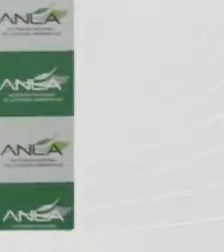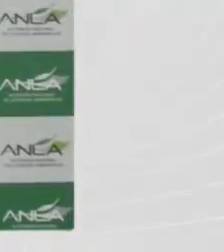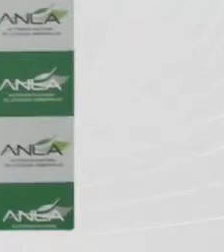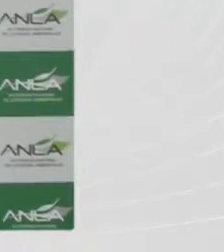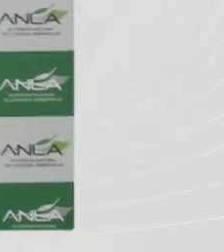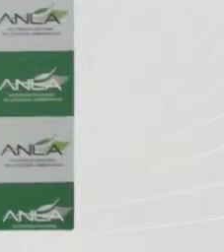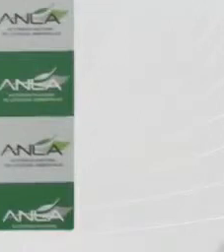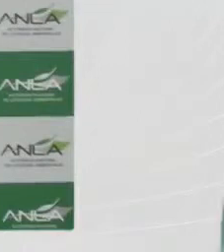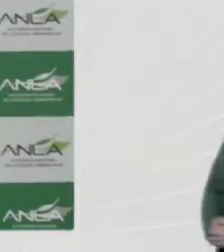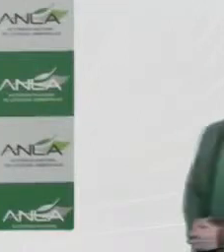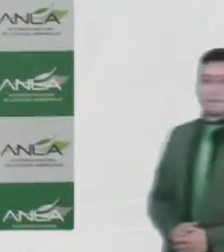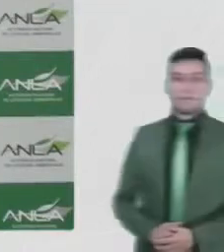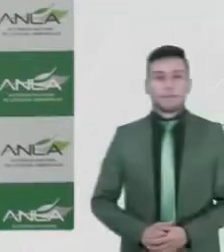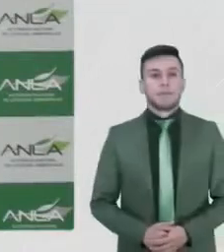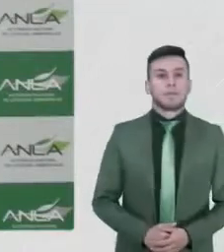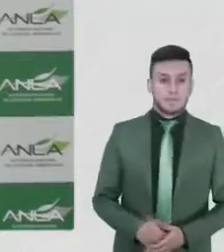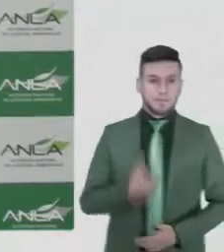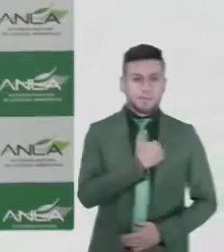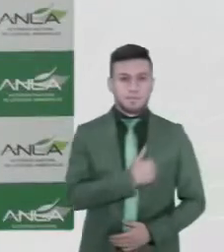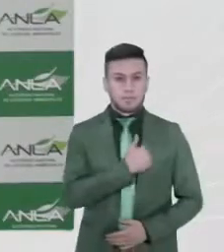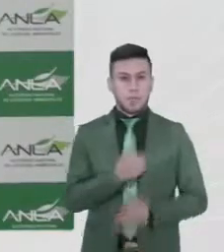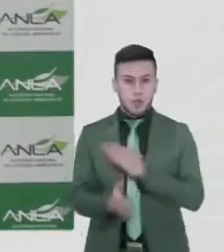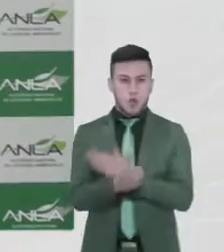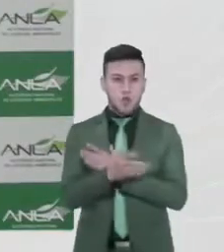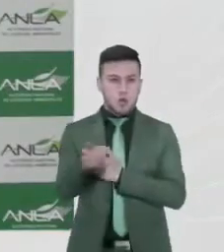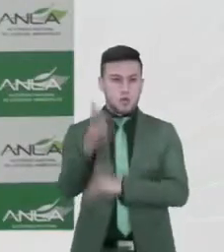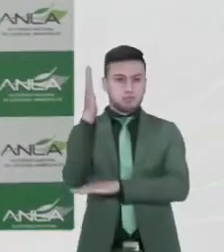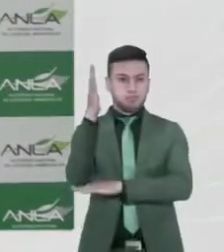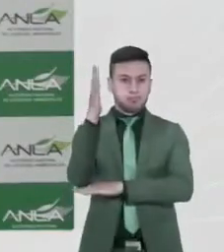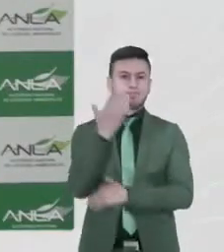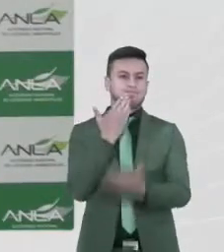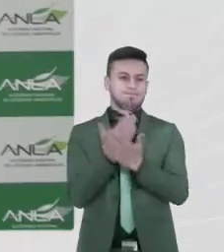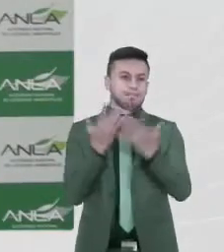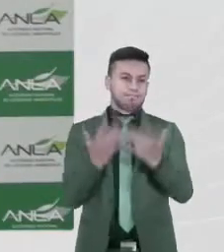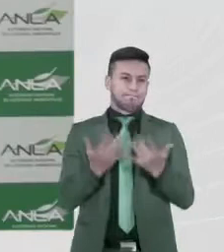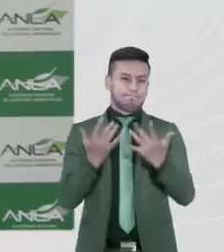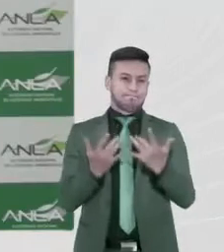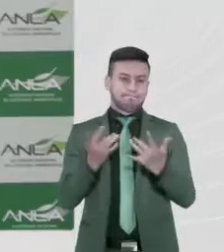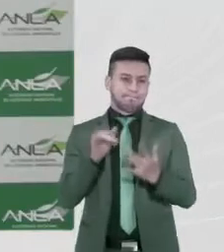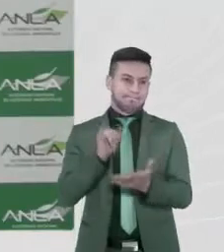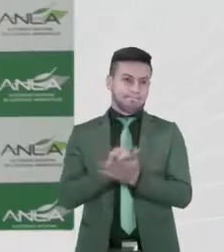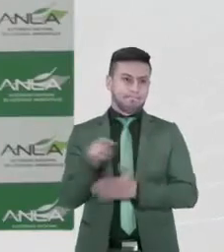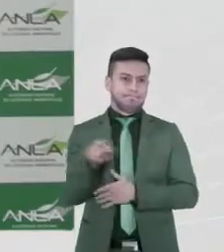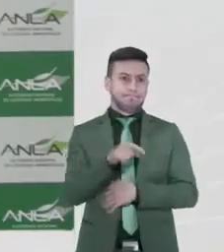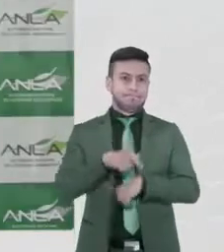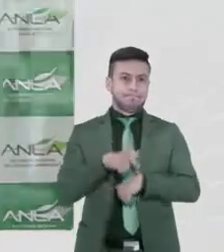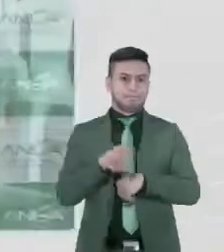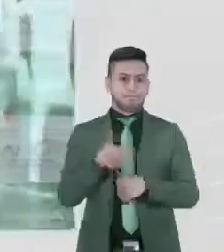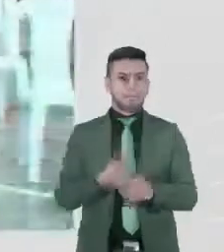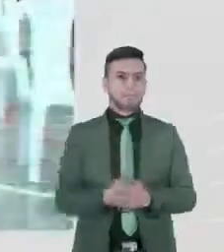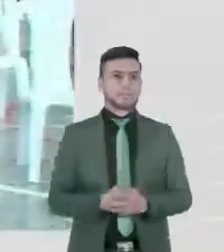Don Juan David, por favor, continúe con su intervención. Muchas gracias y muchas gracias por esperarnos en este momento.